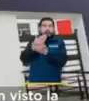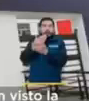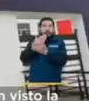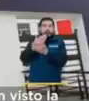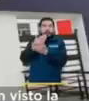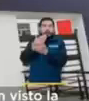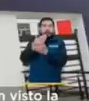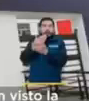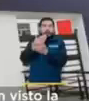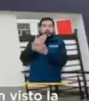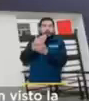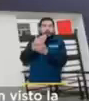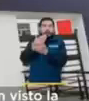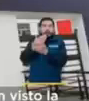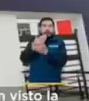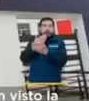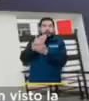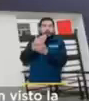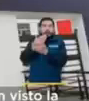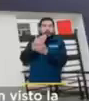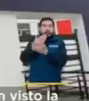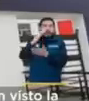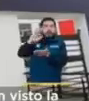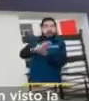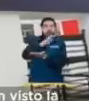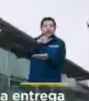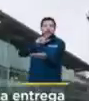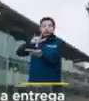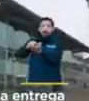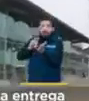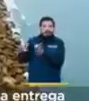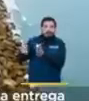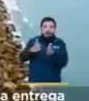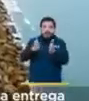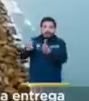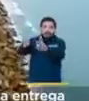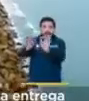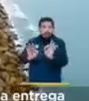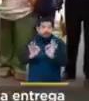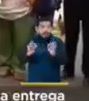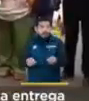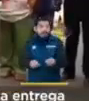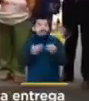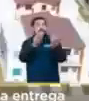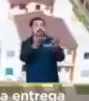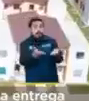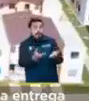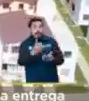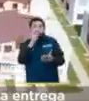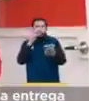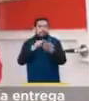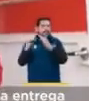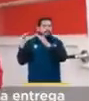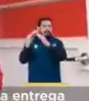Por ahí no sale. La patria ya es de todos. De aeropuertos y vías, así como la